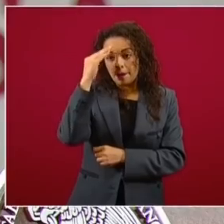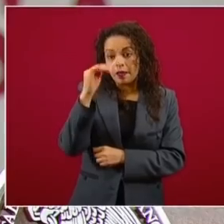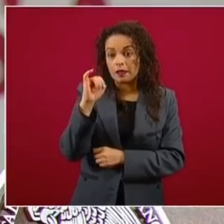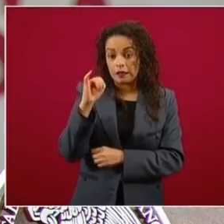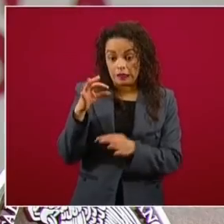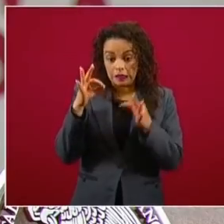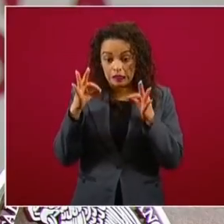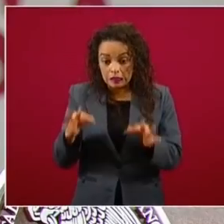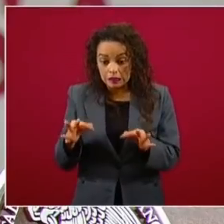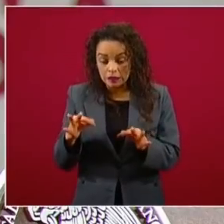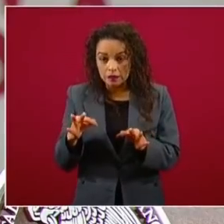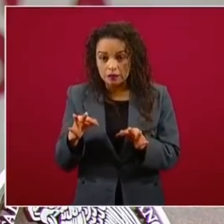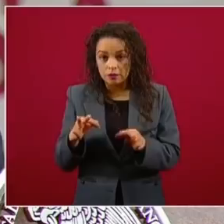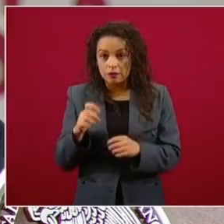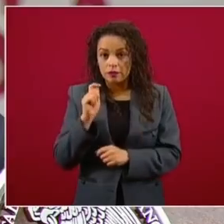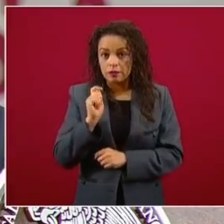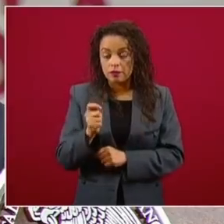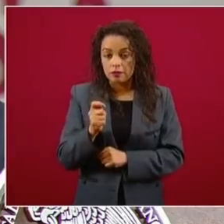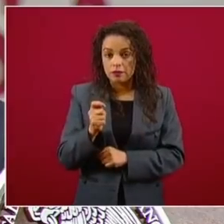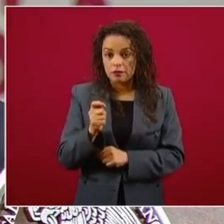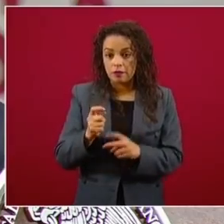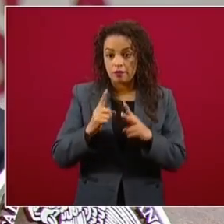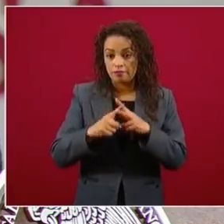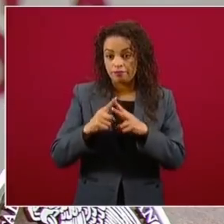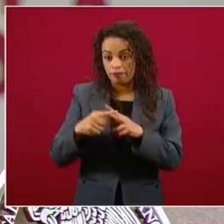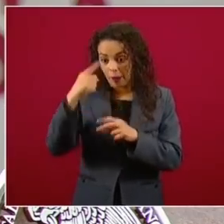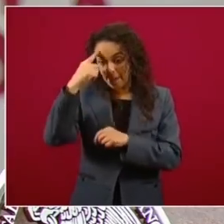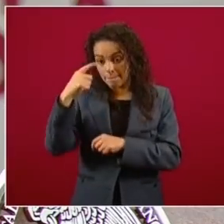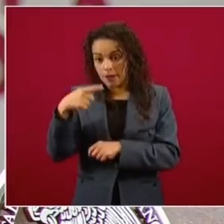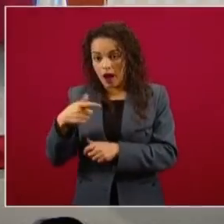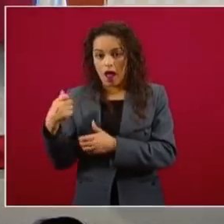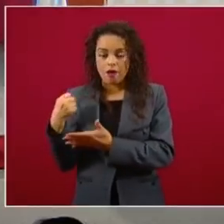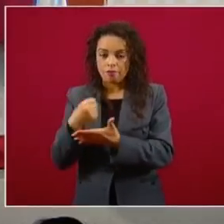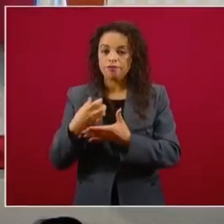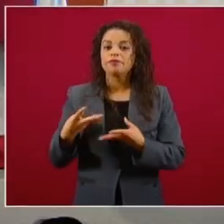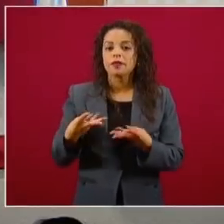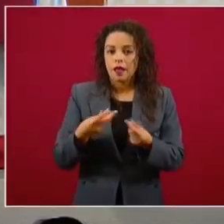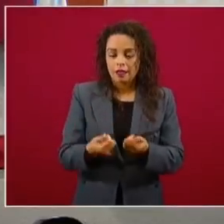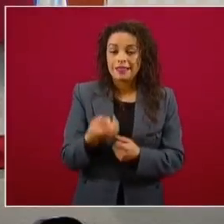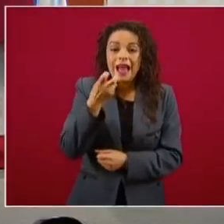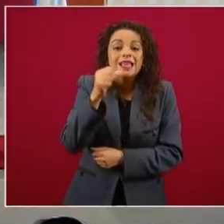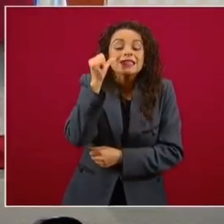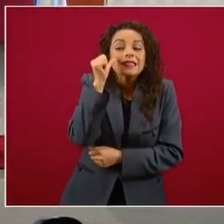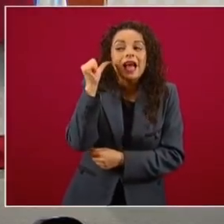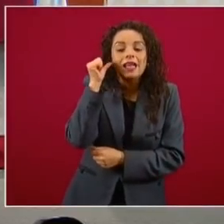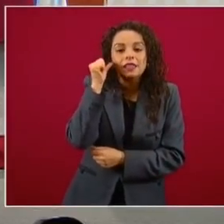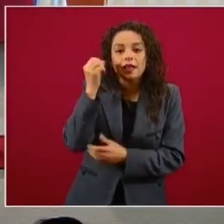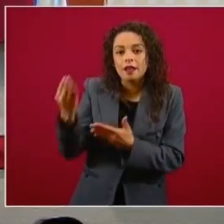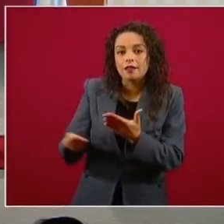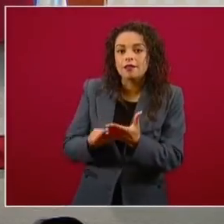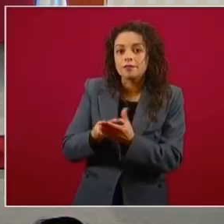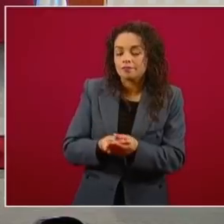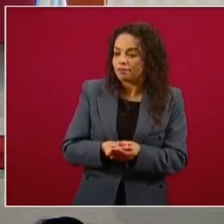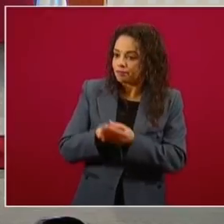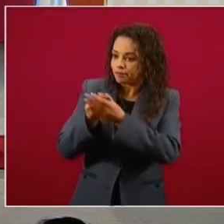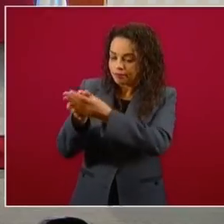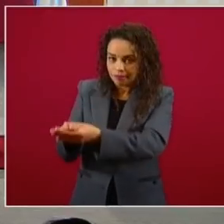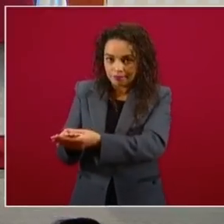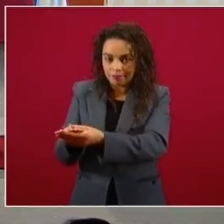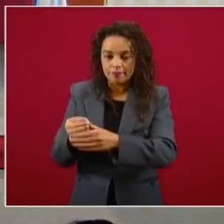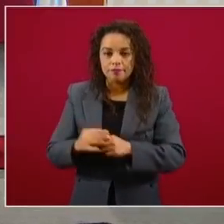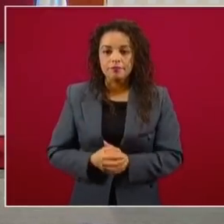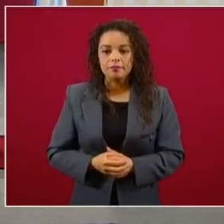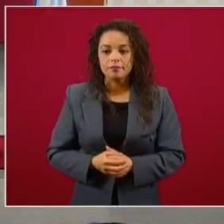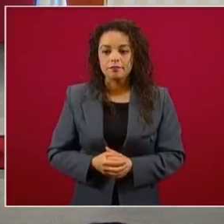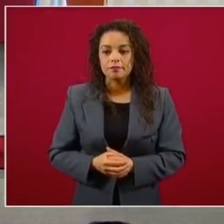del presupuesto de egresos. Después, eso es lo que hicimos ayer, se entrega el paquete económico al Congreso, y